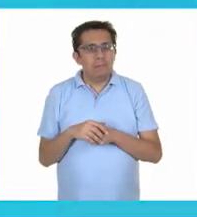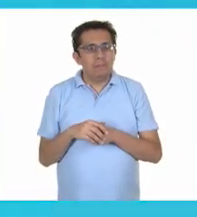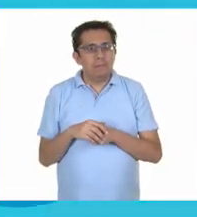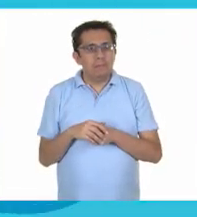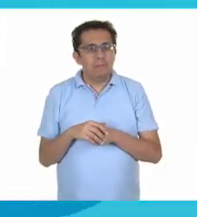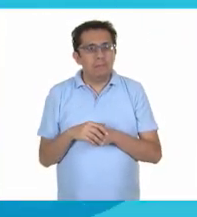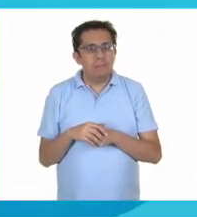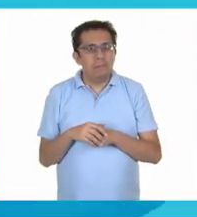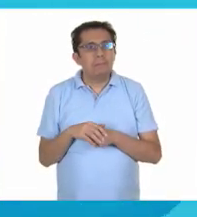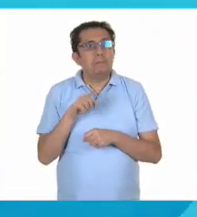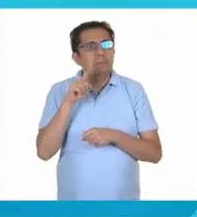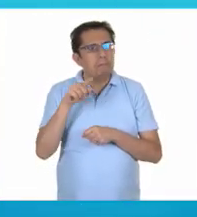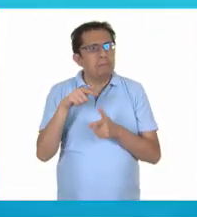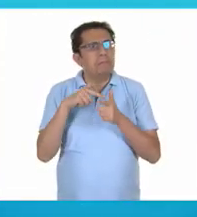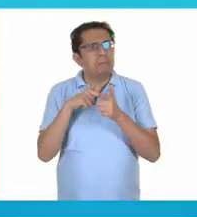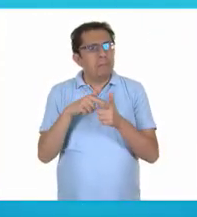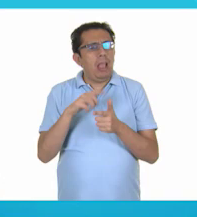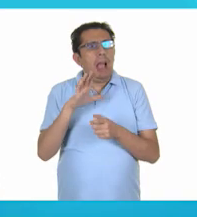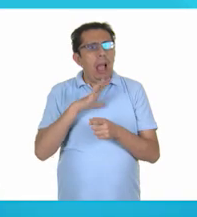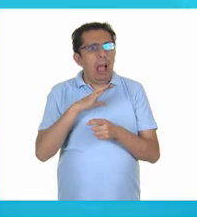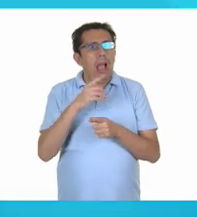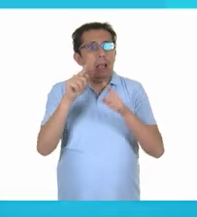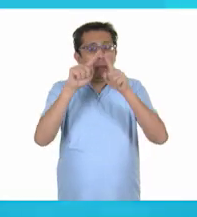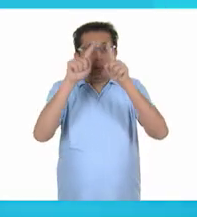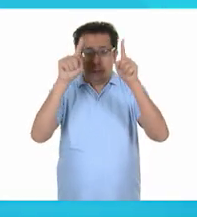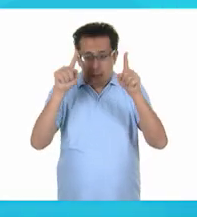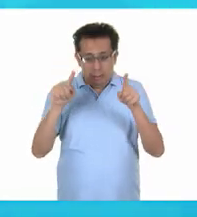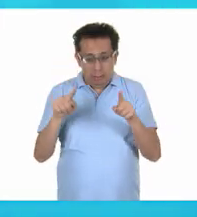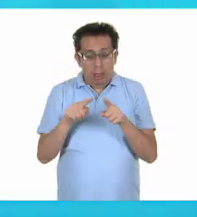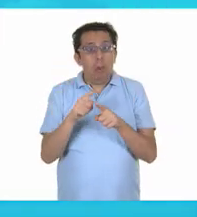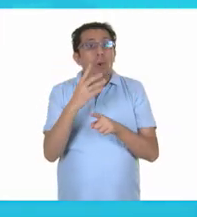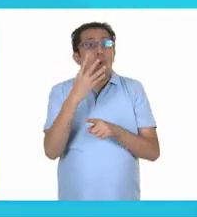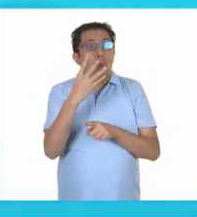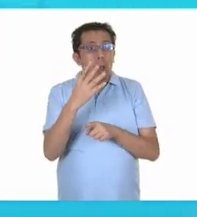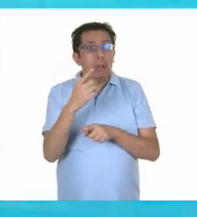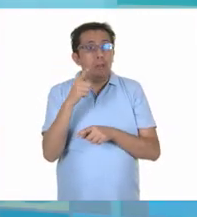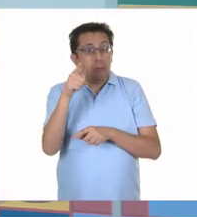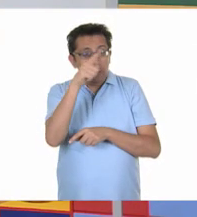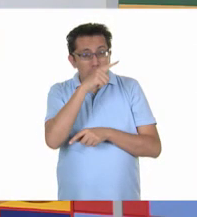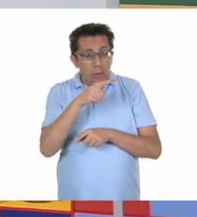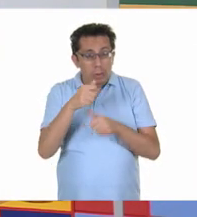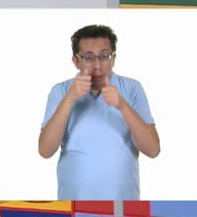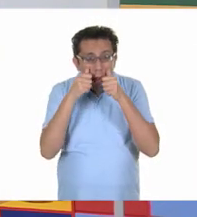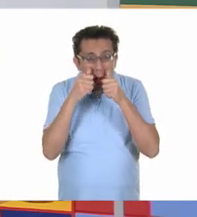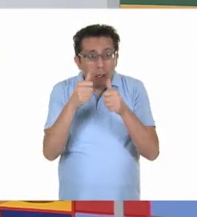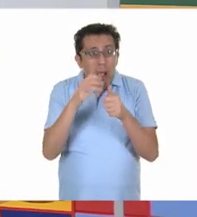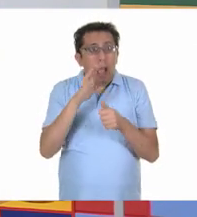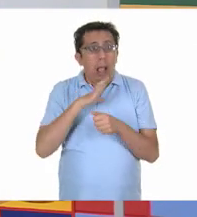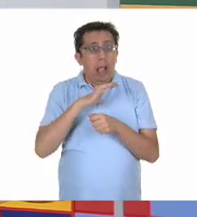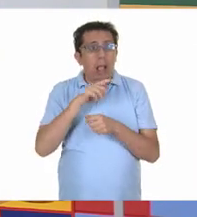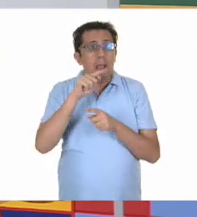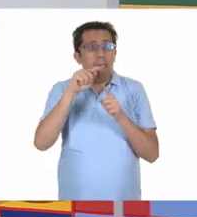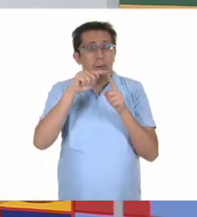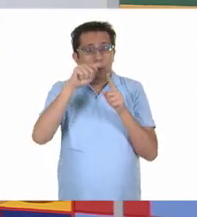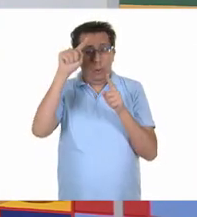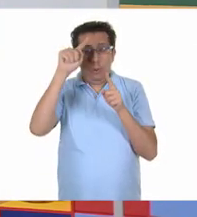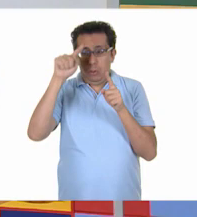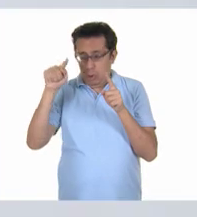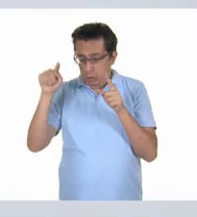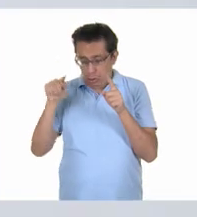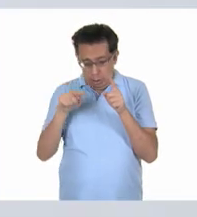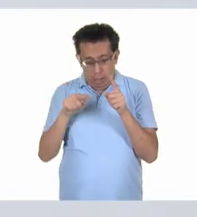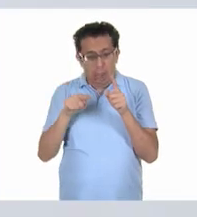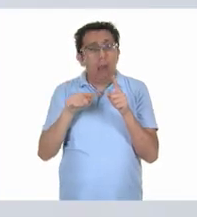Voy a poner esta porque aquí al lado sigue siendo cuadrilátero porque observemos, niñas y niños,